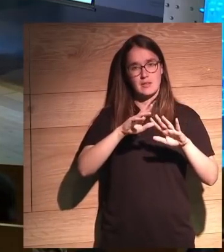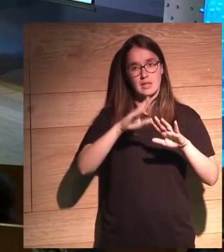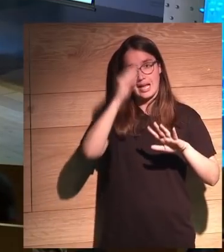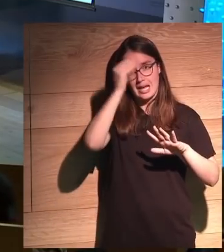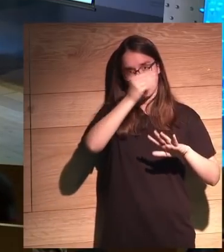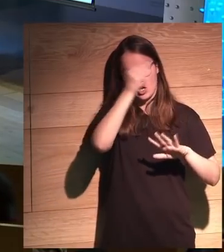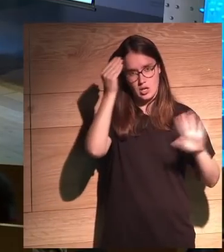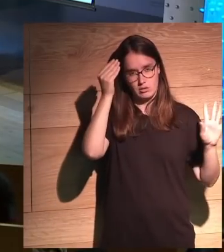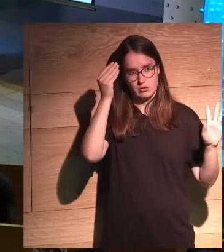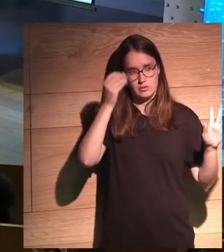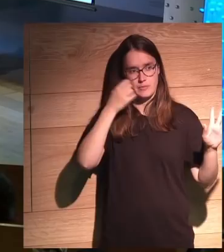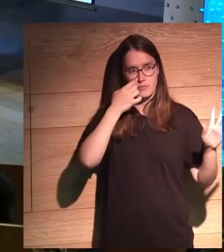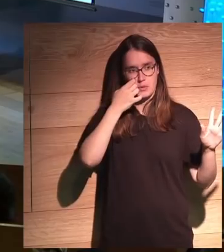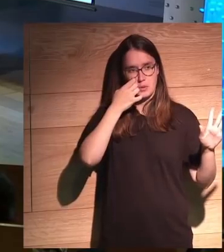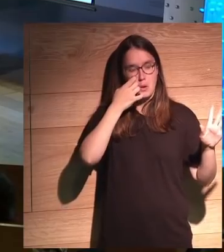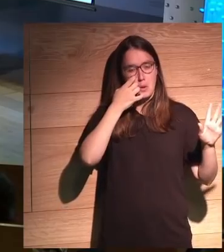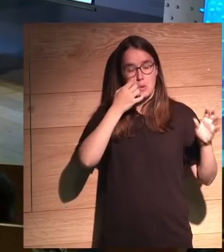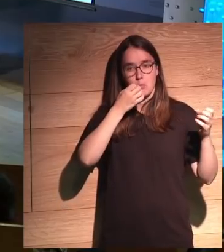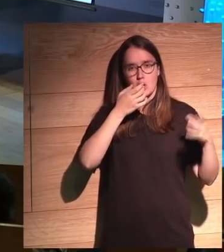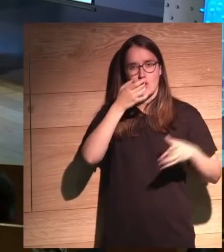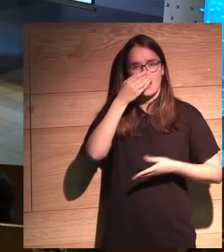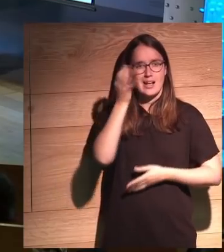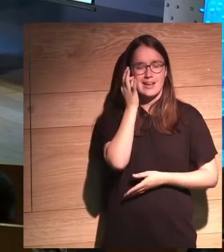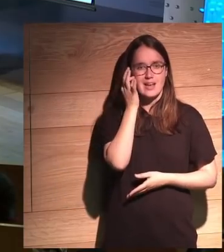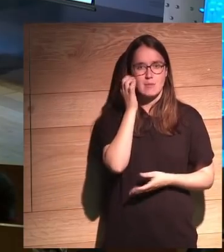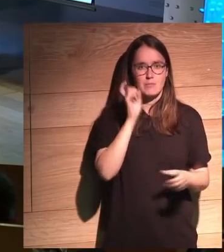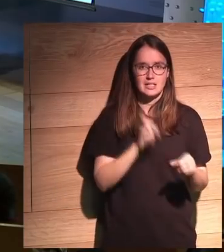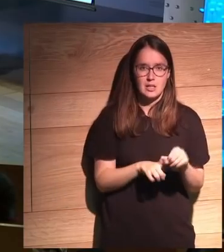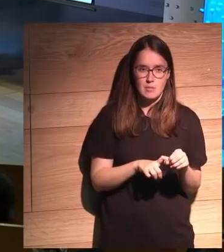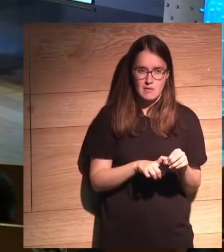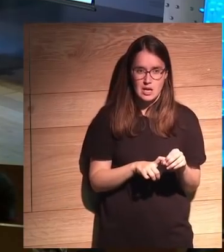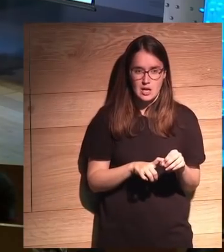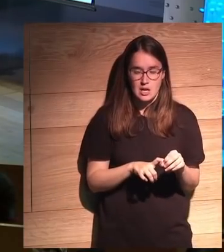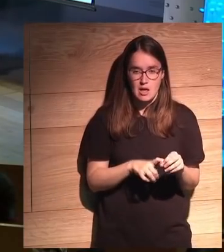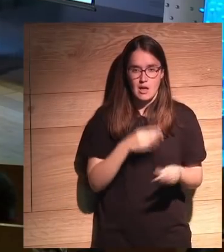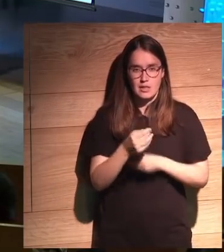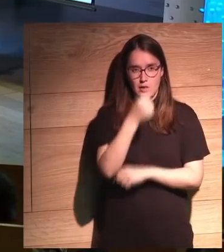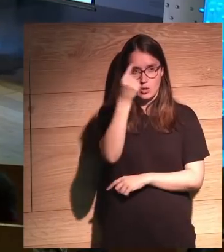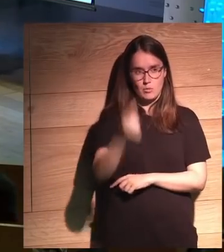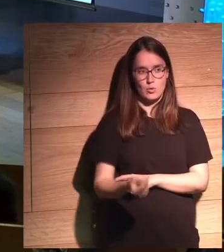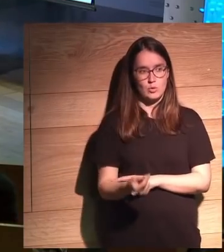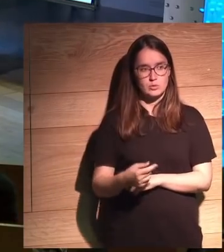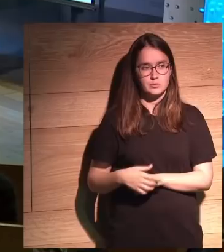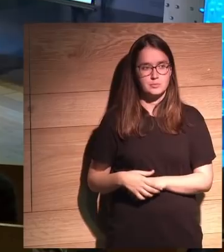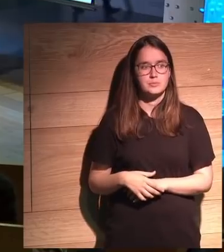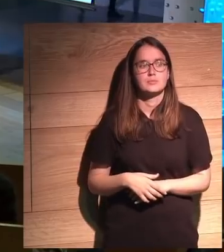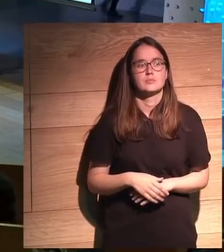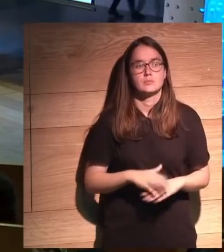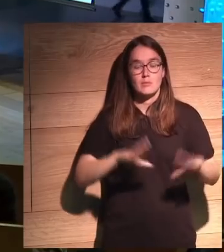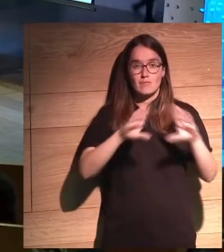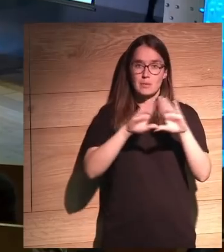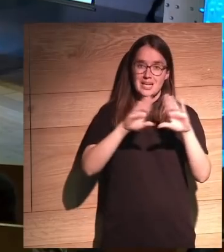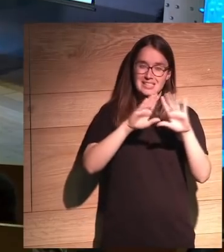católicas, y bueno, de la que ella formaba parte de ese círculo, porque también fue una mujer feminista,